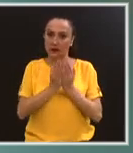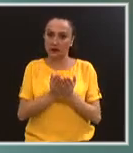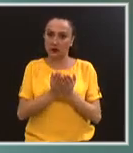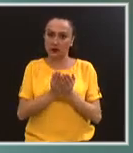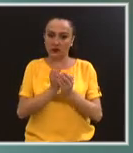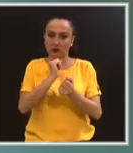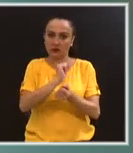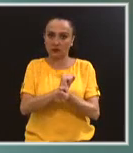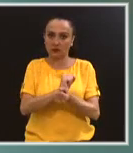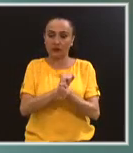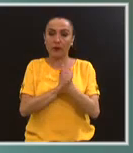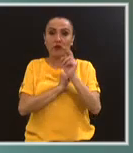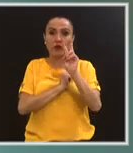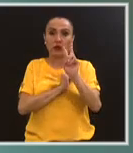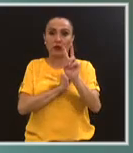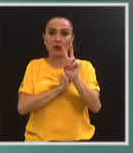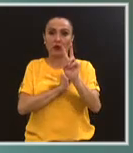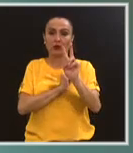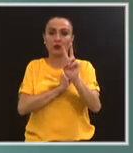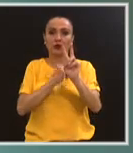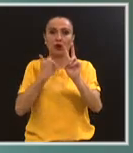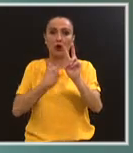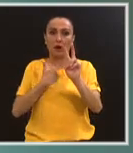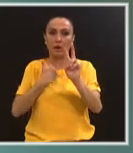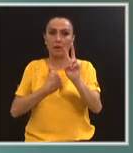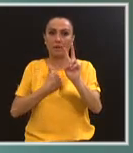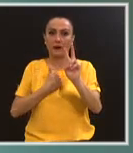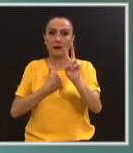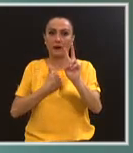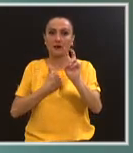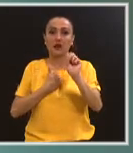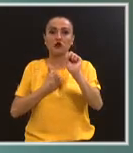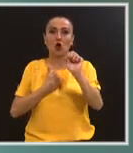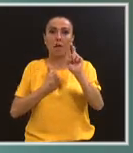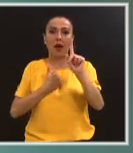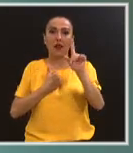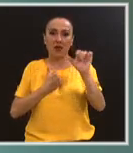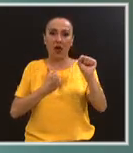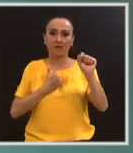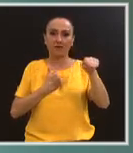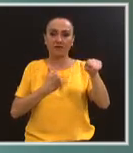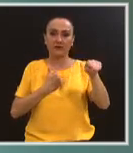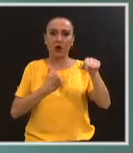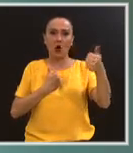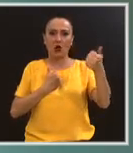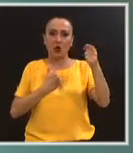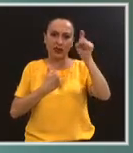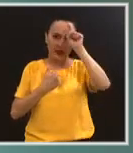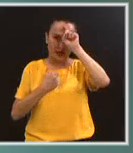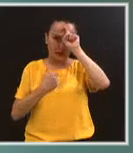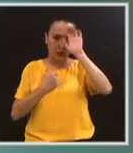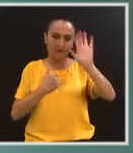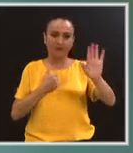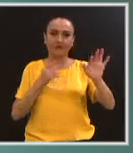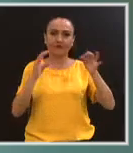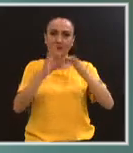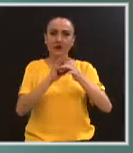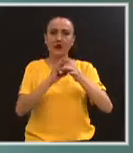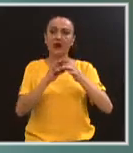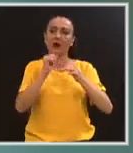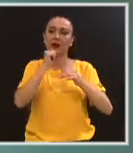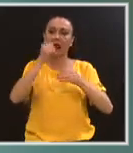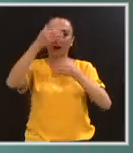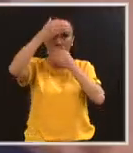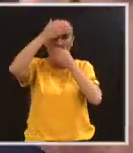deteniendo a dos sujetos de origen somalí y a un ciudadano egipcio relacionado con alcaeda